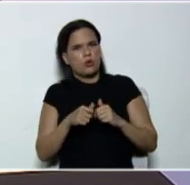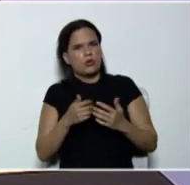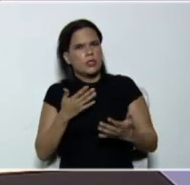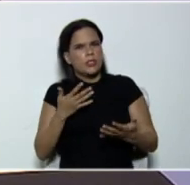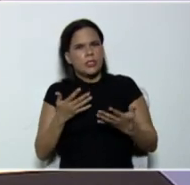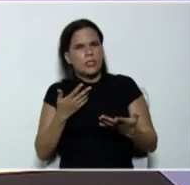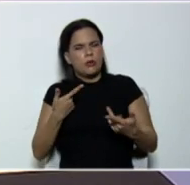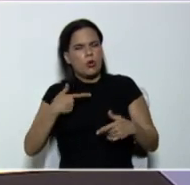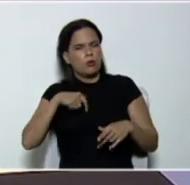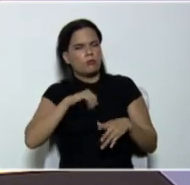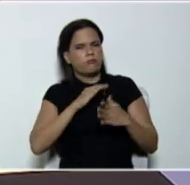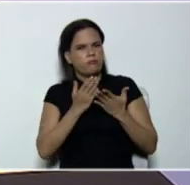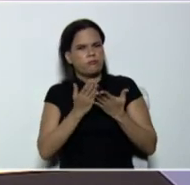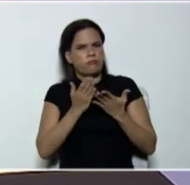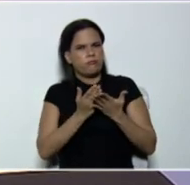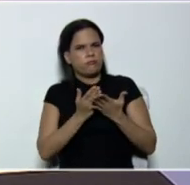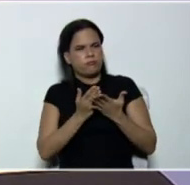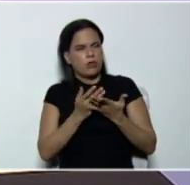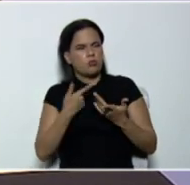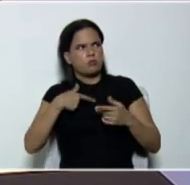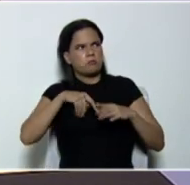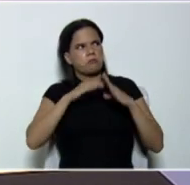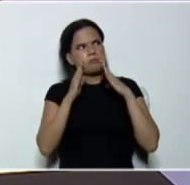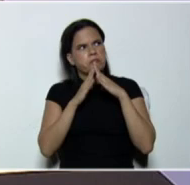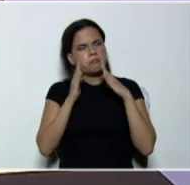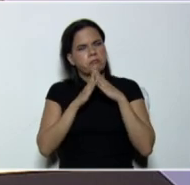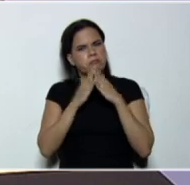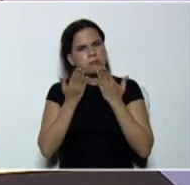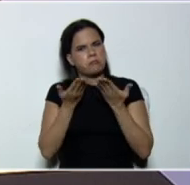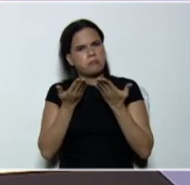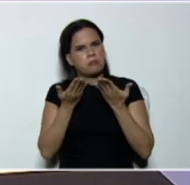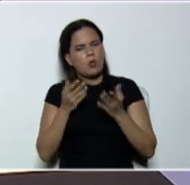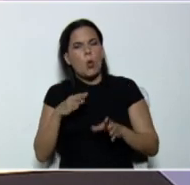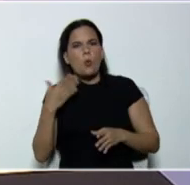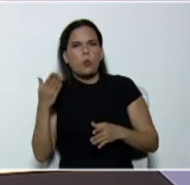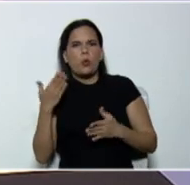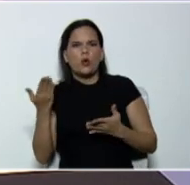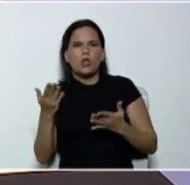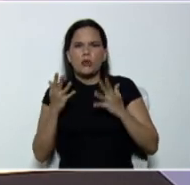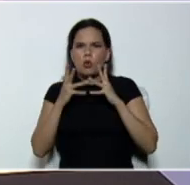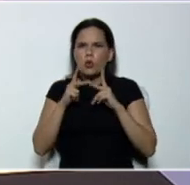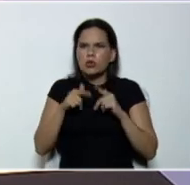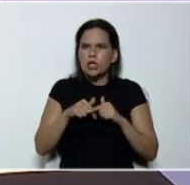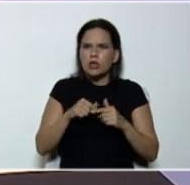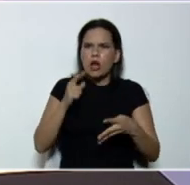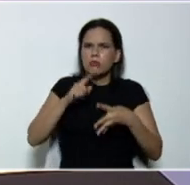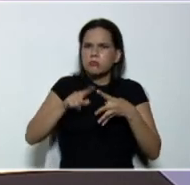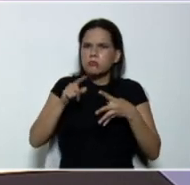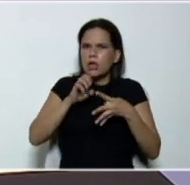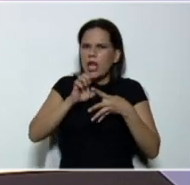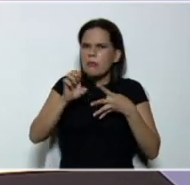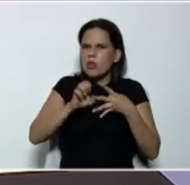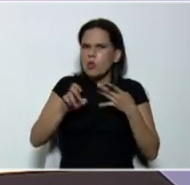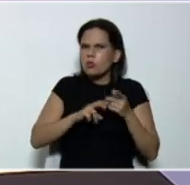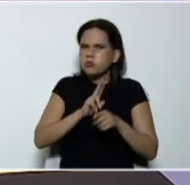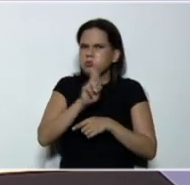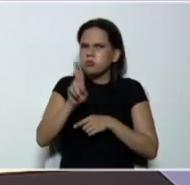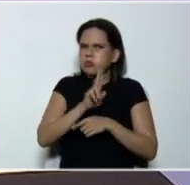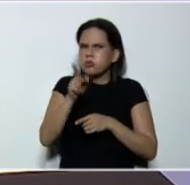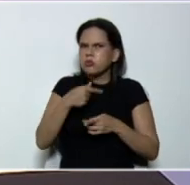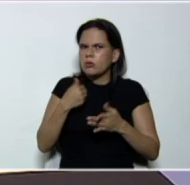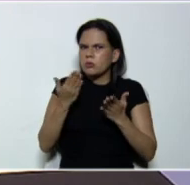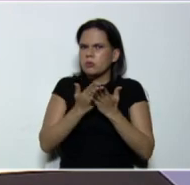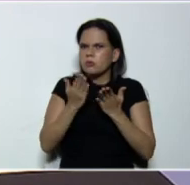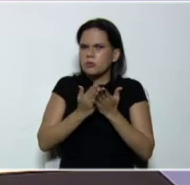En nuestros colegios, en nuestro hogar, cuando estamos contando nuestros útiles, los creyones, los juguetes. En